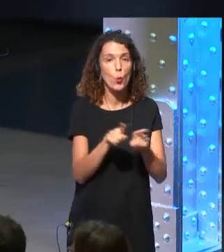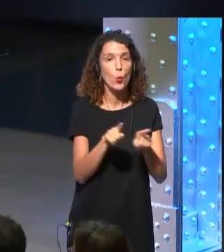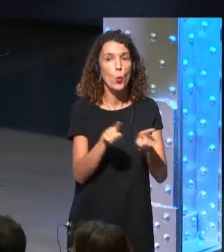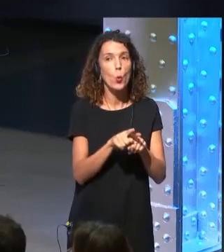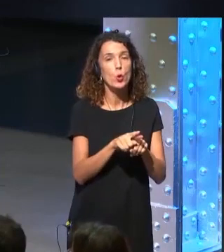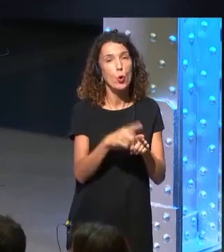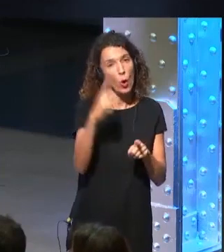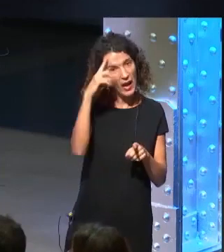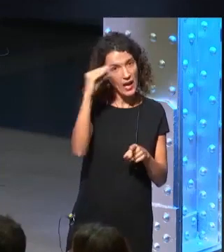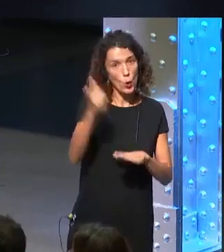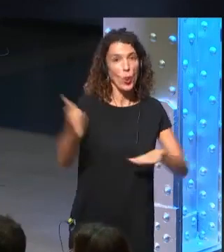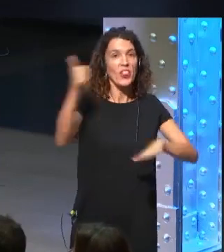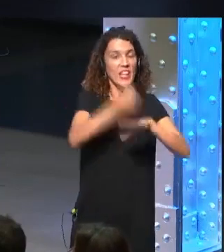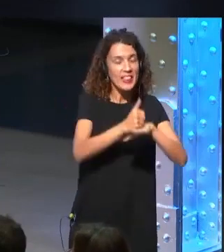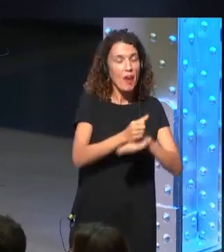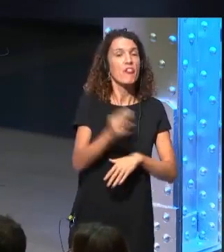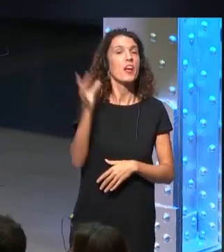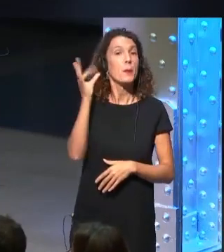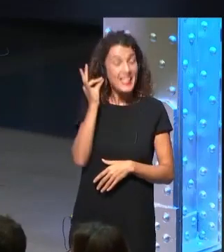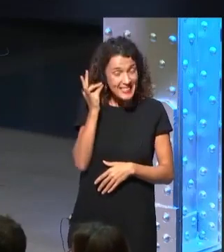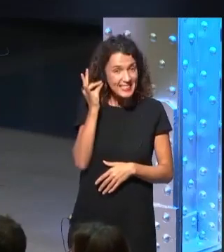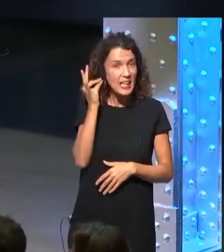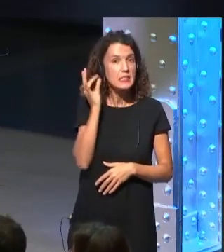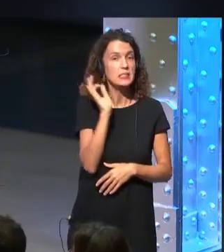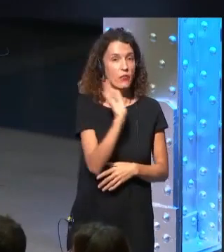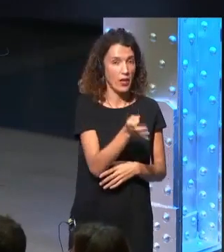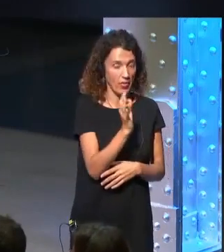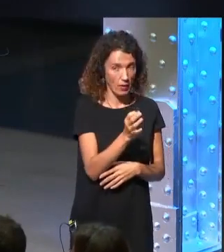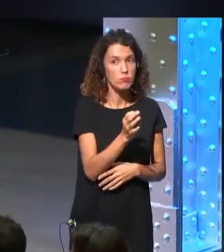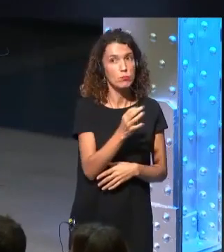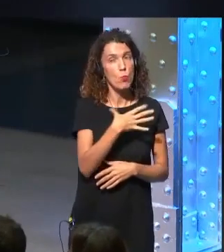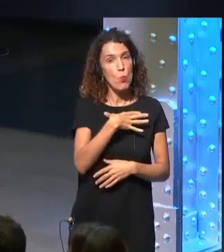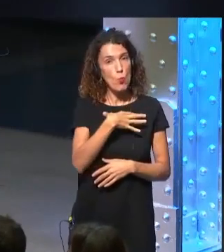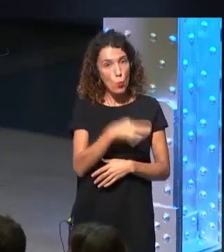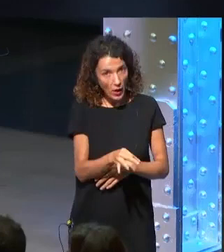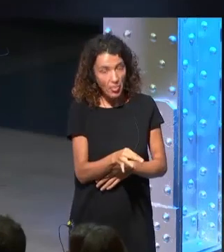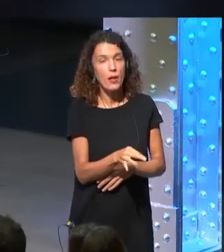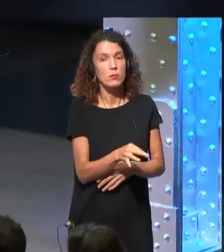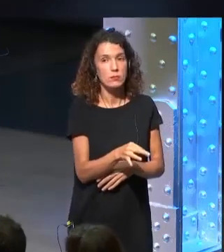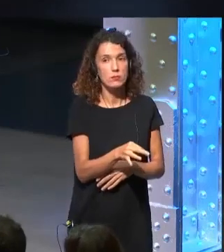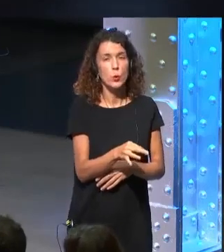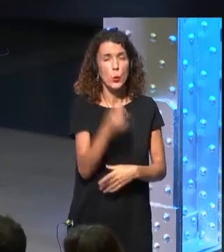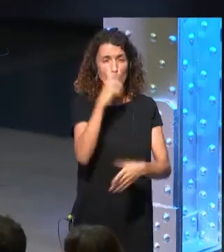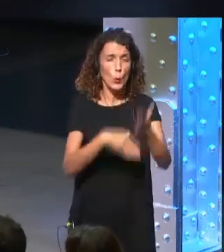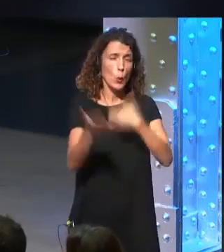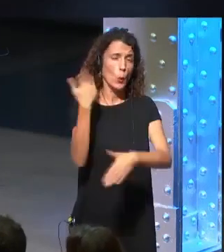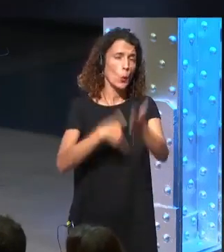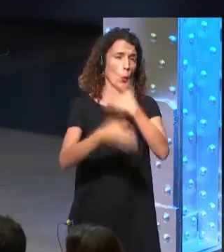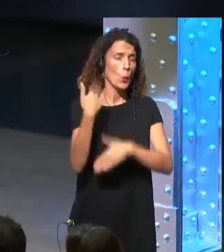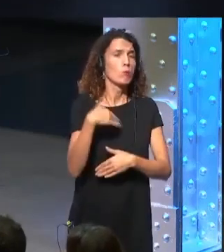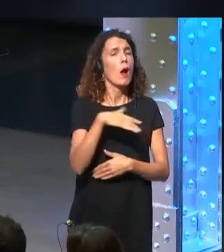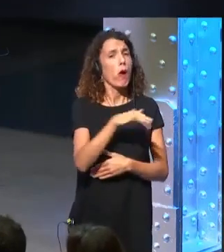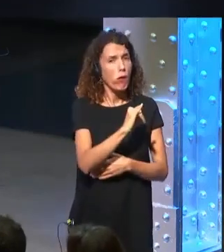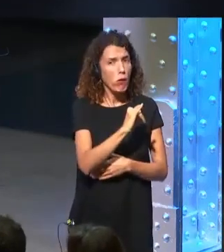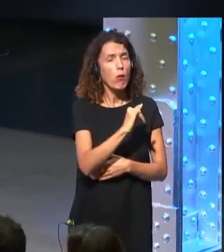eruditas feministas que han afirmado que se pueden encontrar vestigios